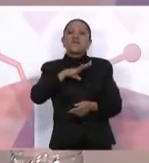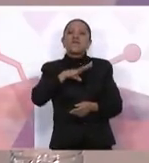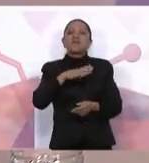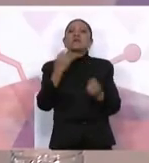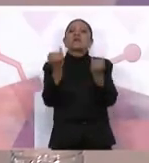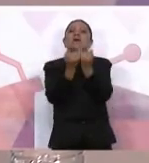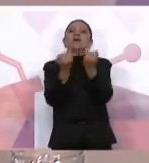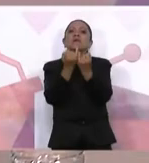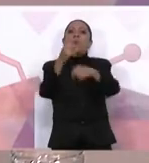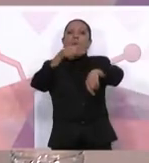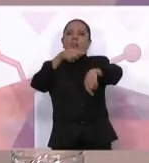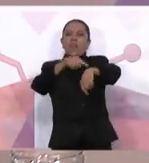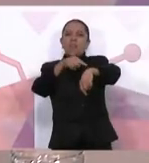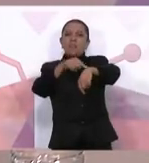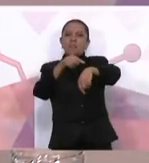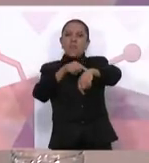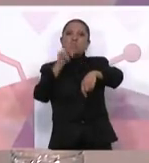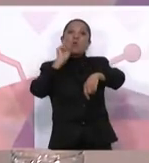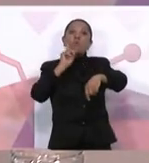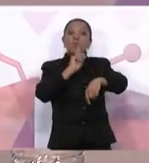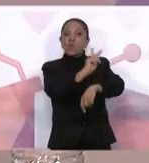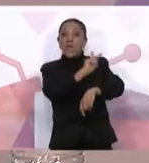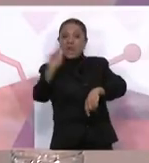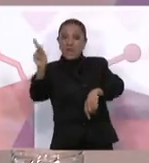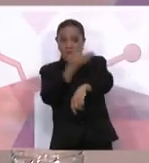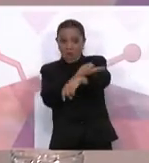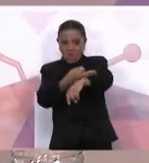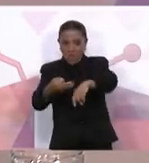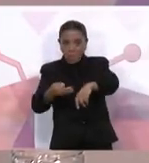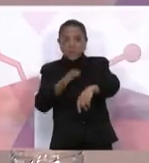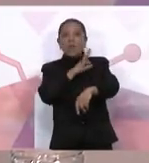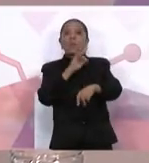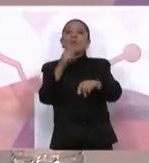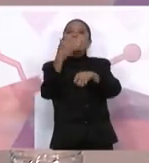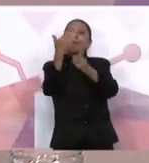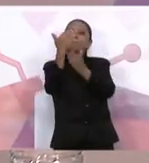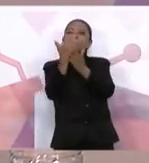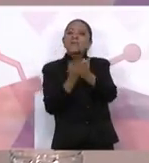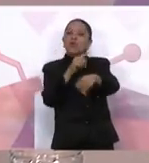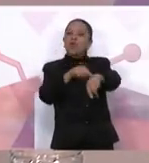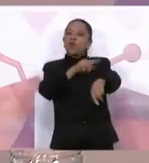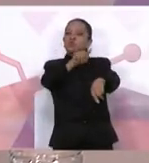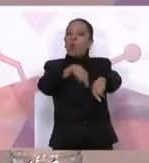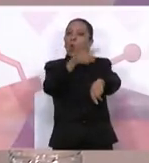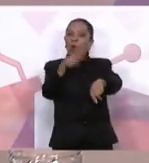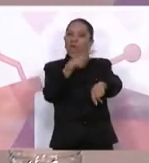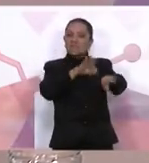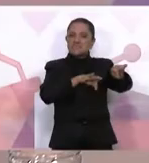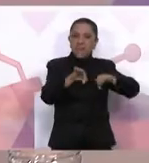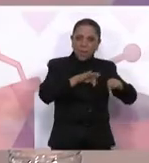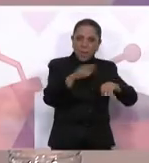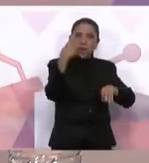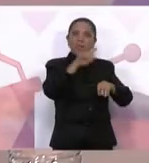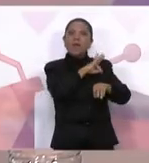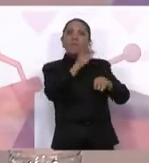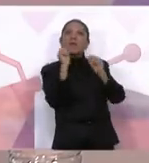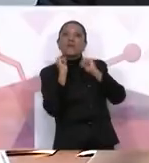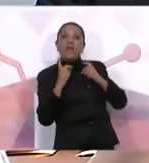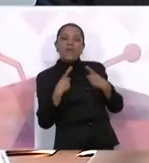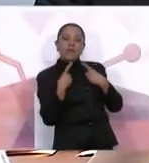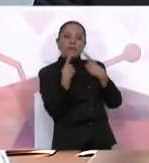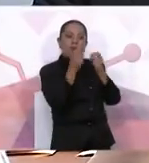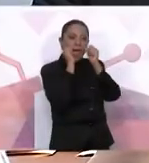menores horas de trabajo para que puedan atender a sus hijos es una propuesta que tomarla en cuenta y seguro muchos empresarios lo van a gracias